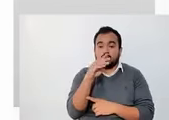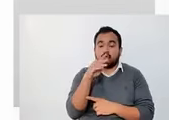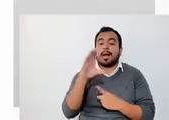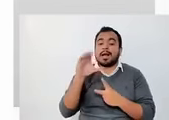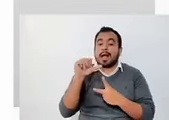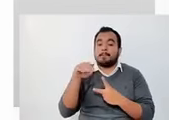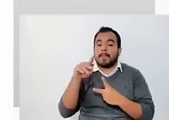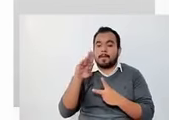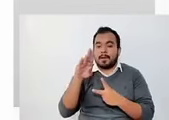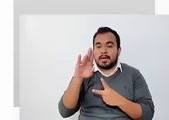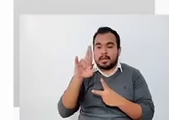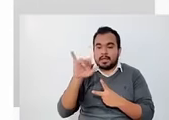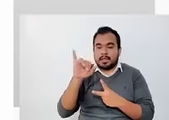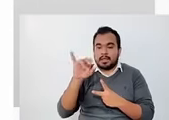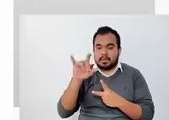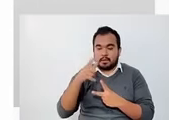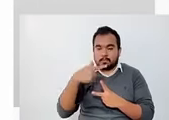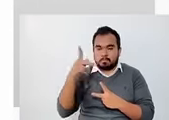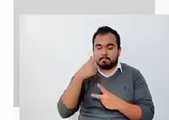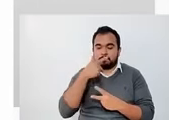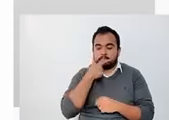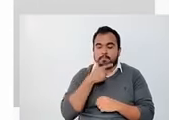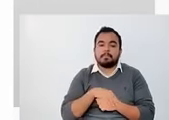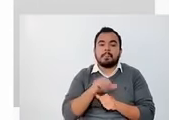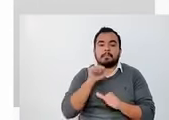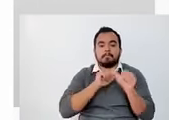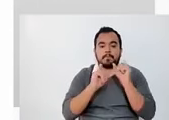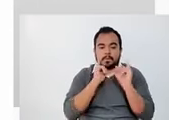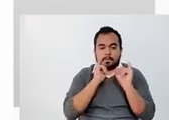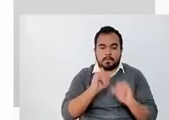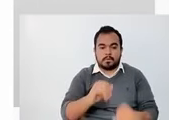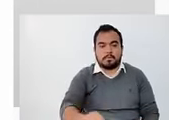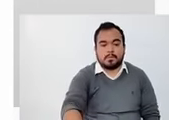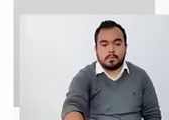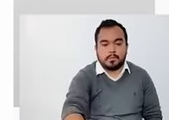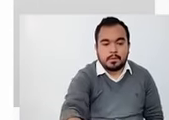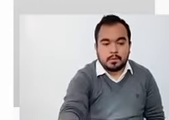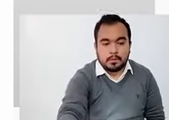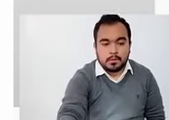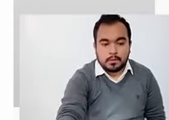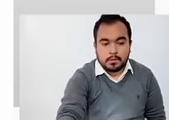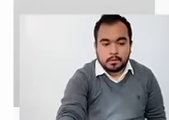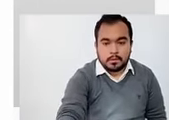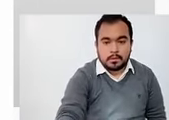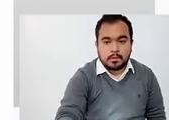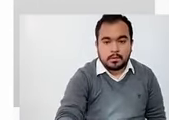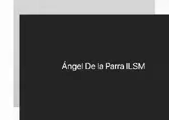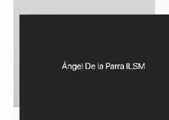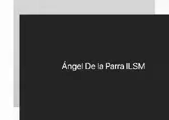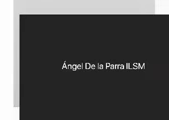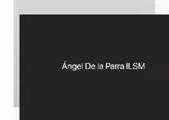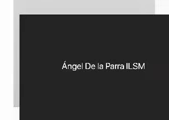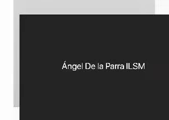viene de arete, virtud, esto sí que existía en griego antiguo, y la idea es cómo mostrar a una